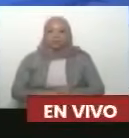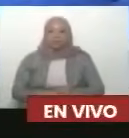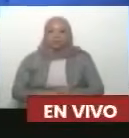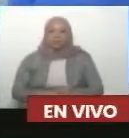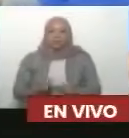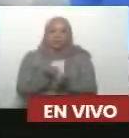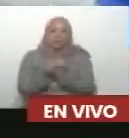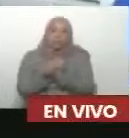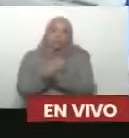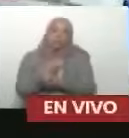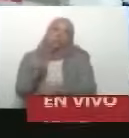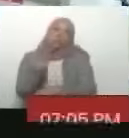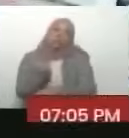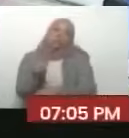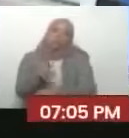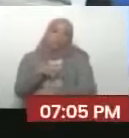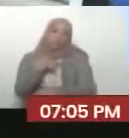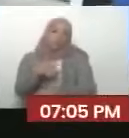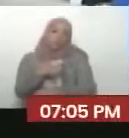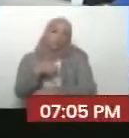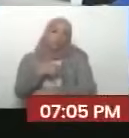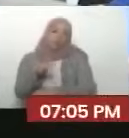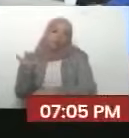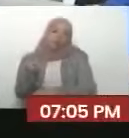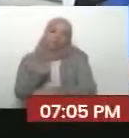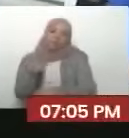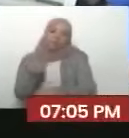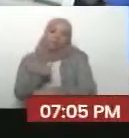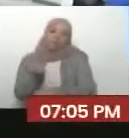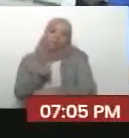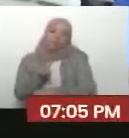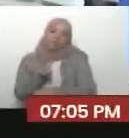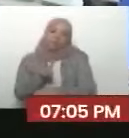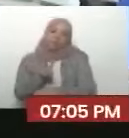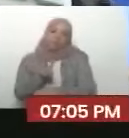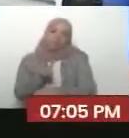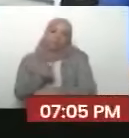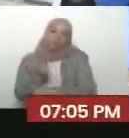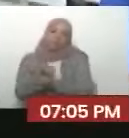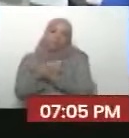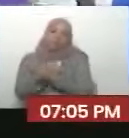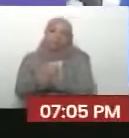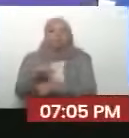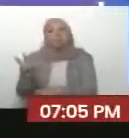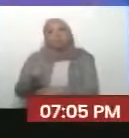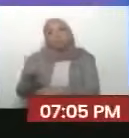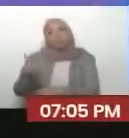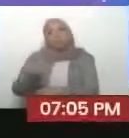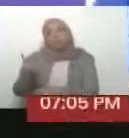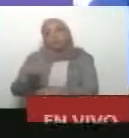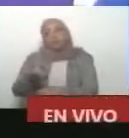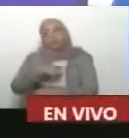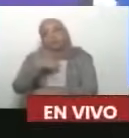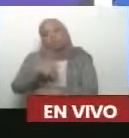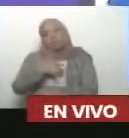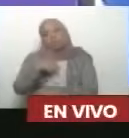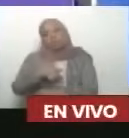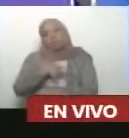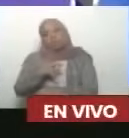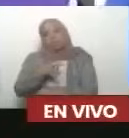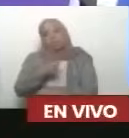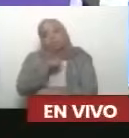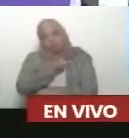pasión venezolanista y mi admiración por ella. Vengo imantado, lleno de la